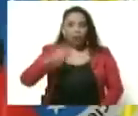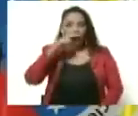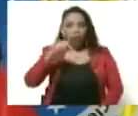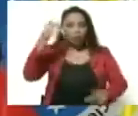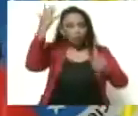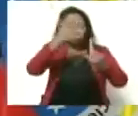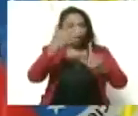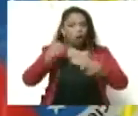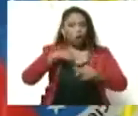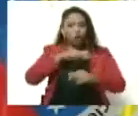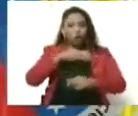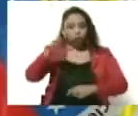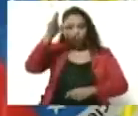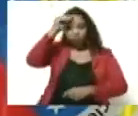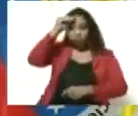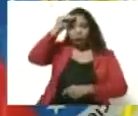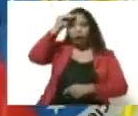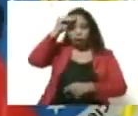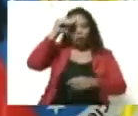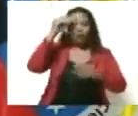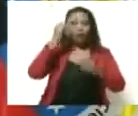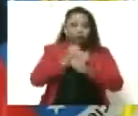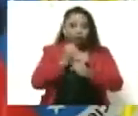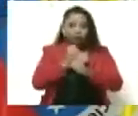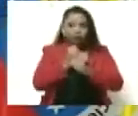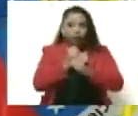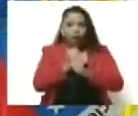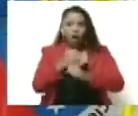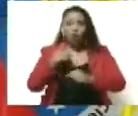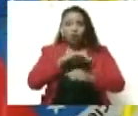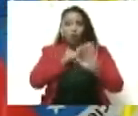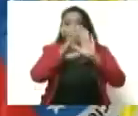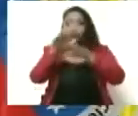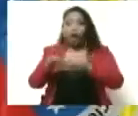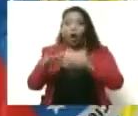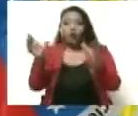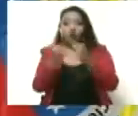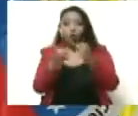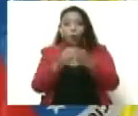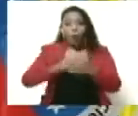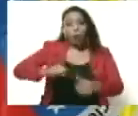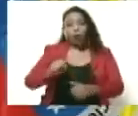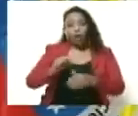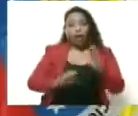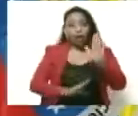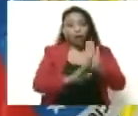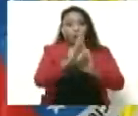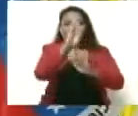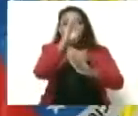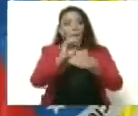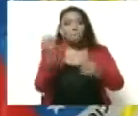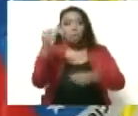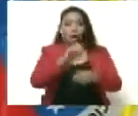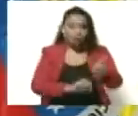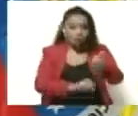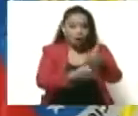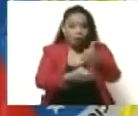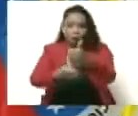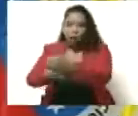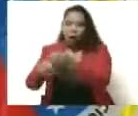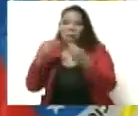Moro. Bueno, primero apoyar nuestros cuerpos policiales y desarrollarlos para